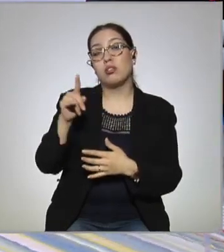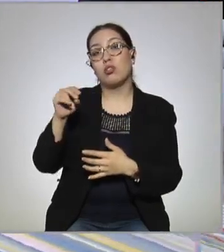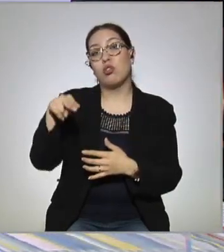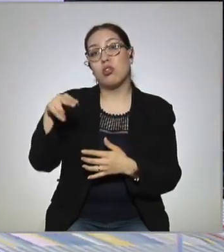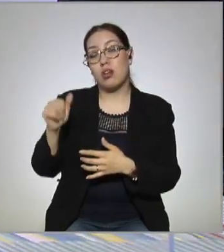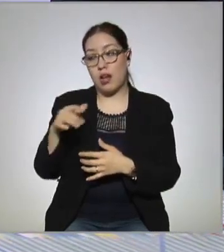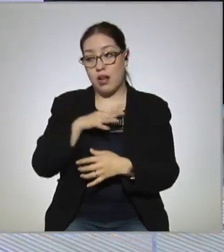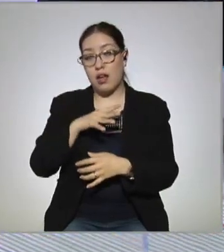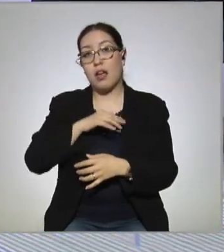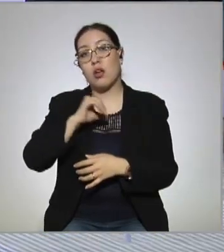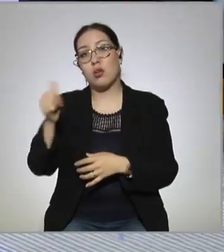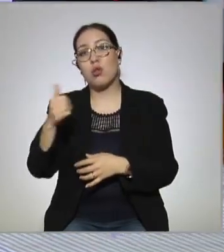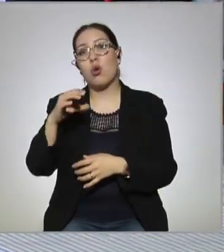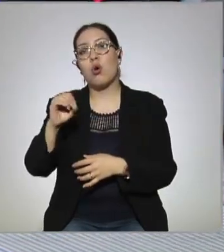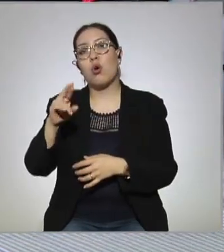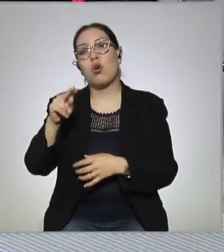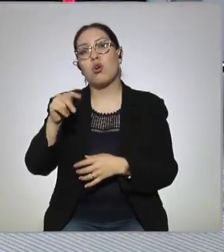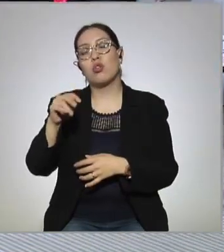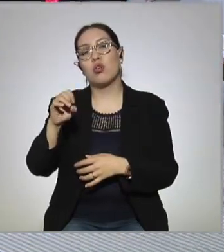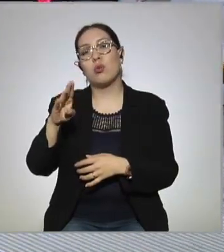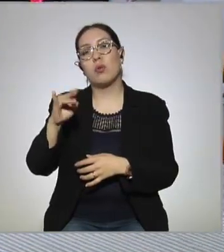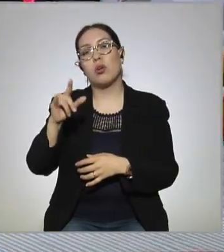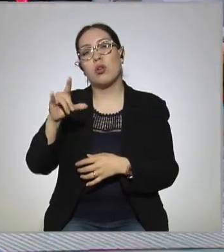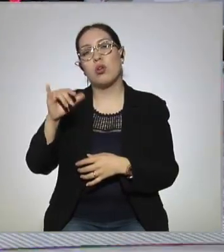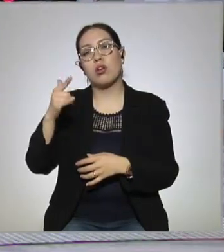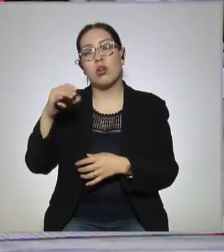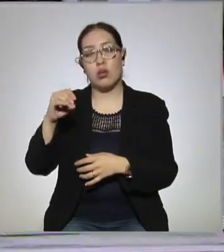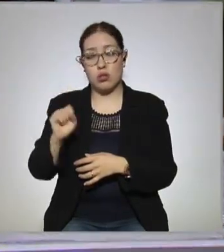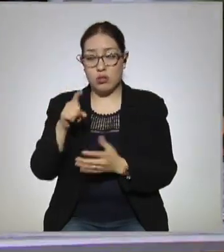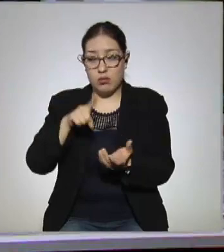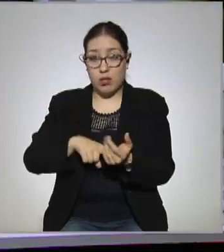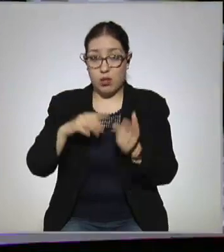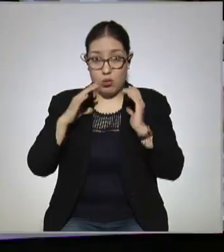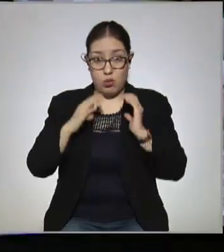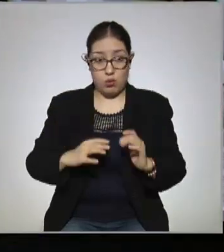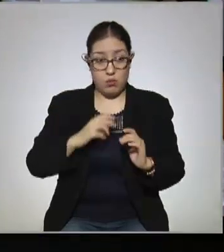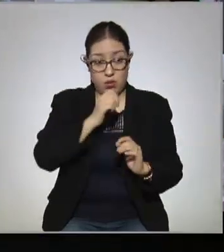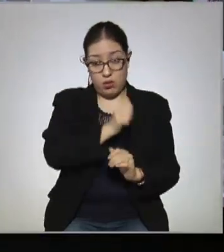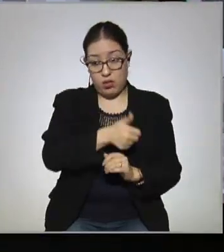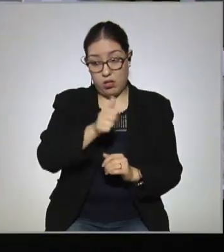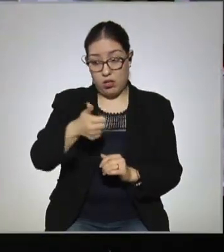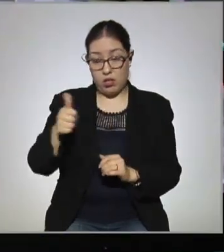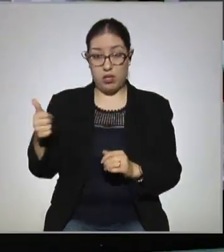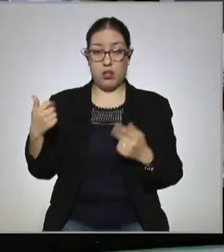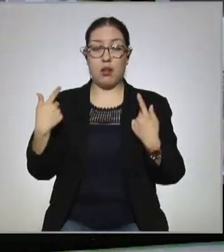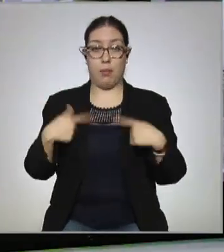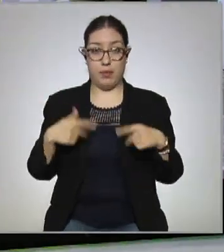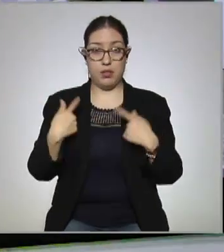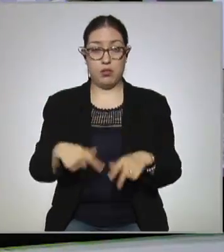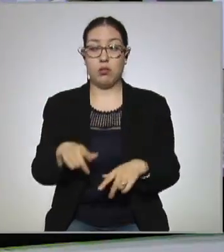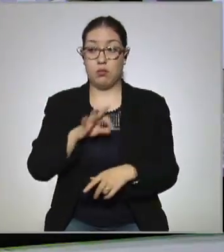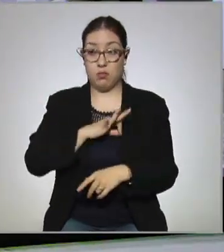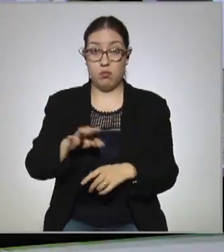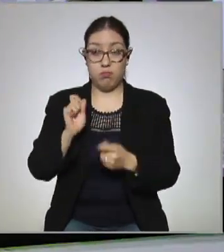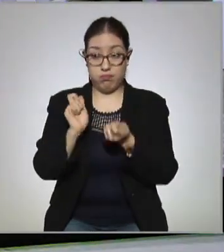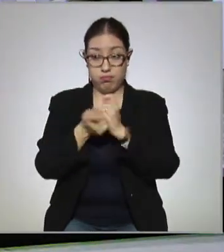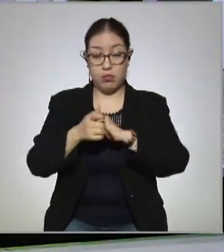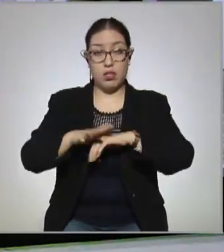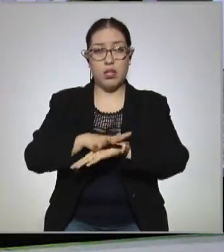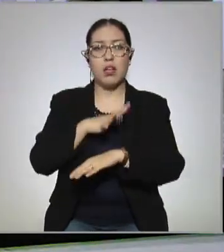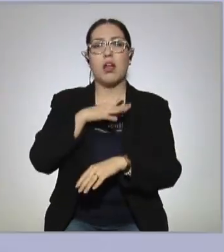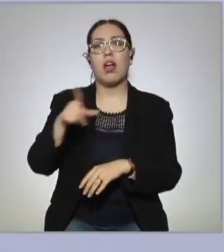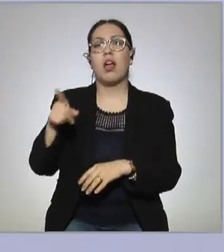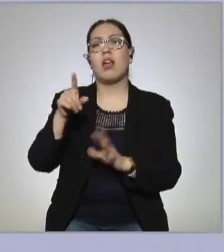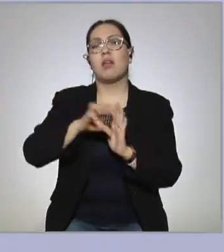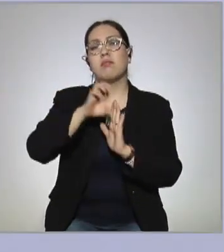llama ortobiológicos, que son productos que se toman del mismo cuerpo de cada paciente como y que se pueden aplicar. Básicamente está el plasma rico en plaquetas